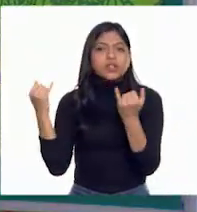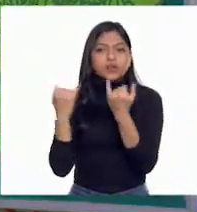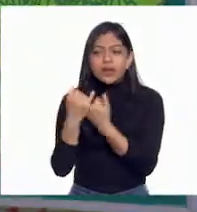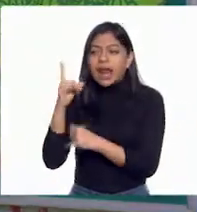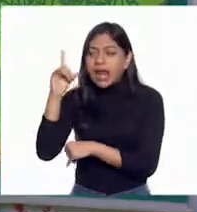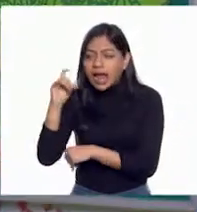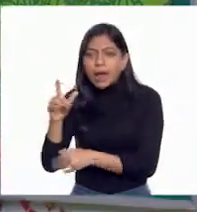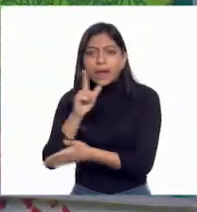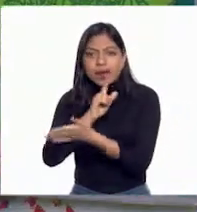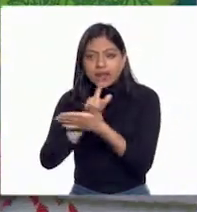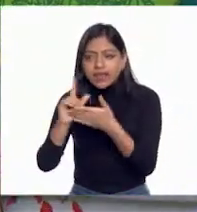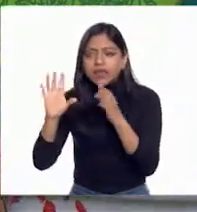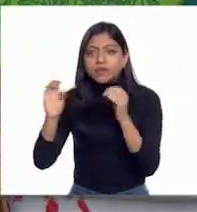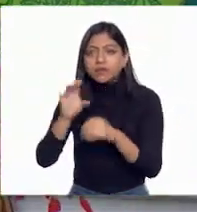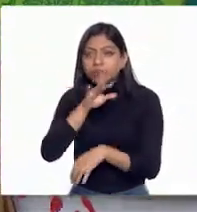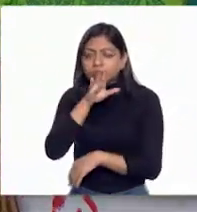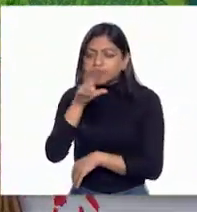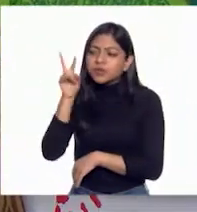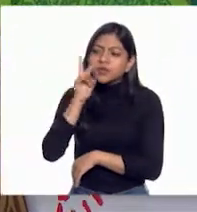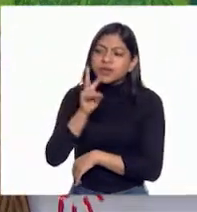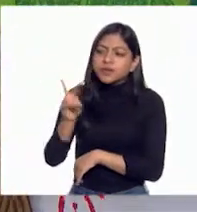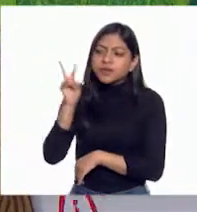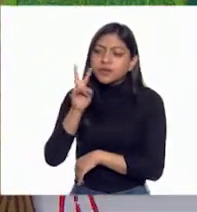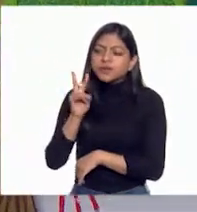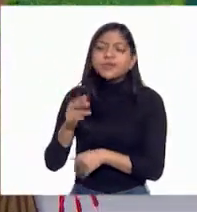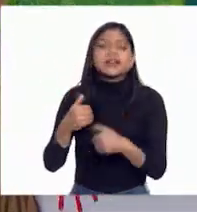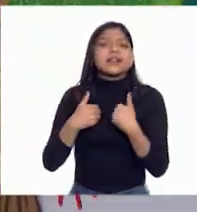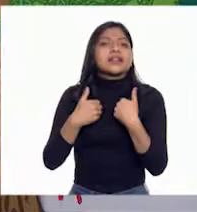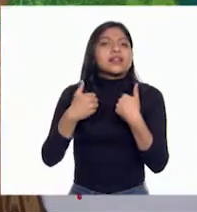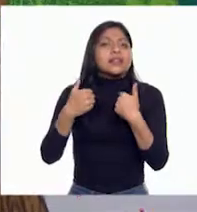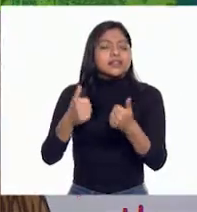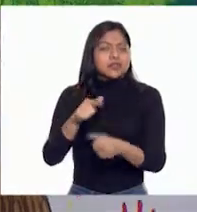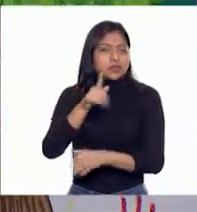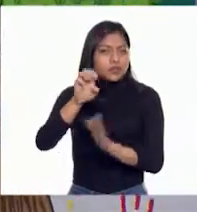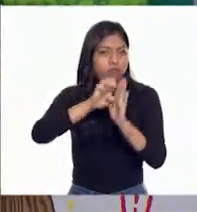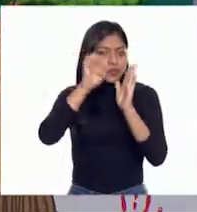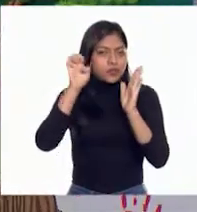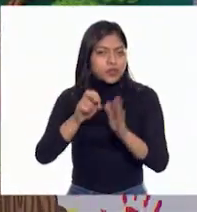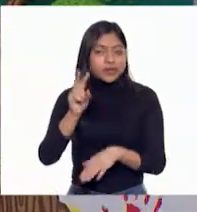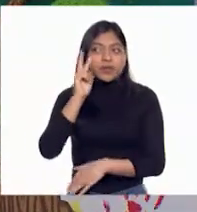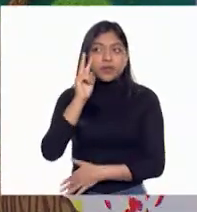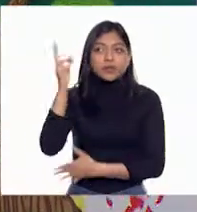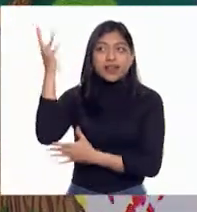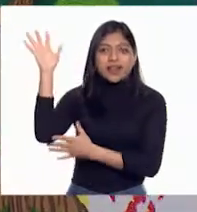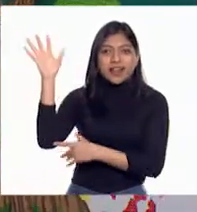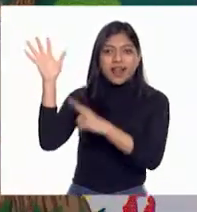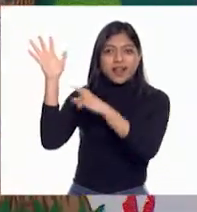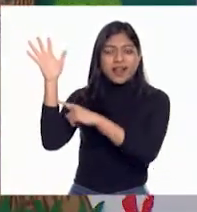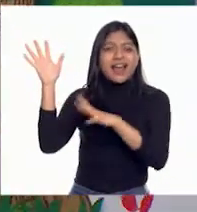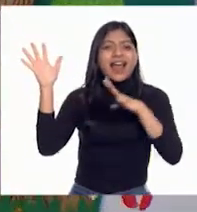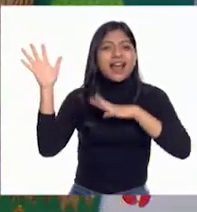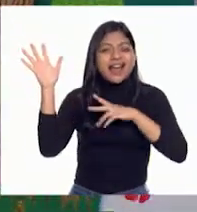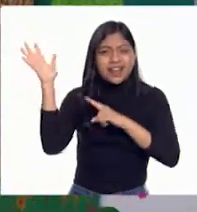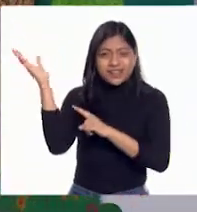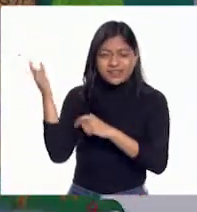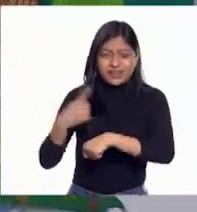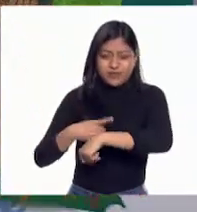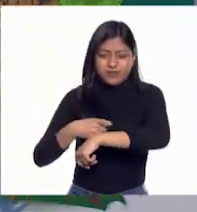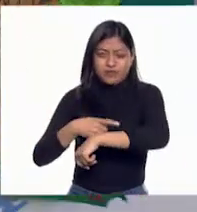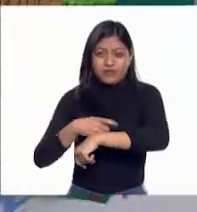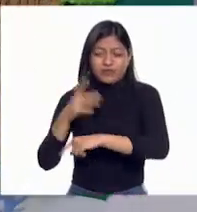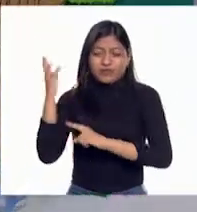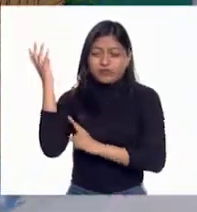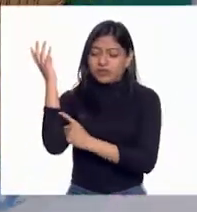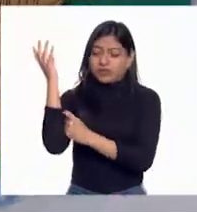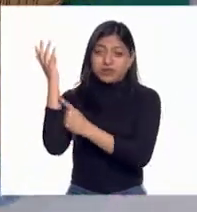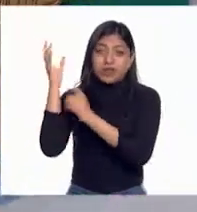naturales, podremos escucharlos. Si observamos un árbol y vemos que tiene plaga, que está muy débil